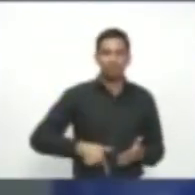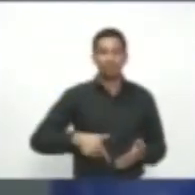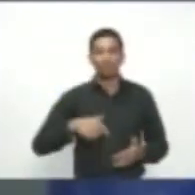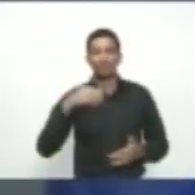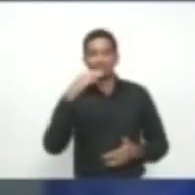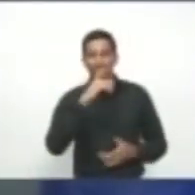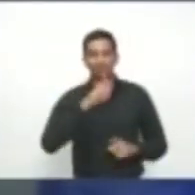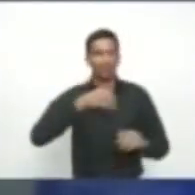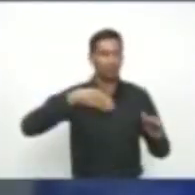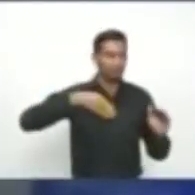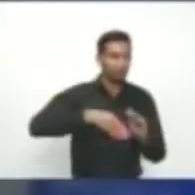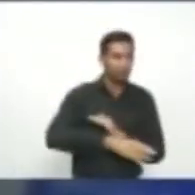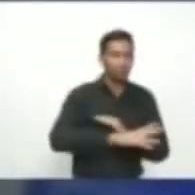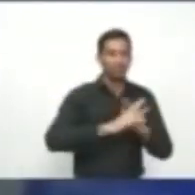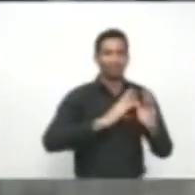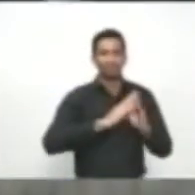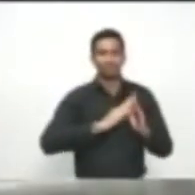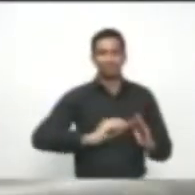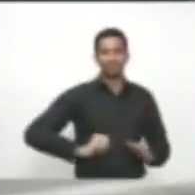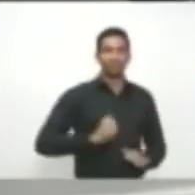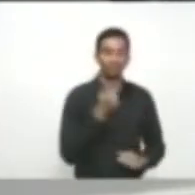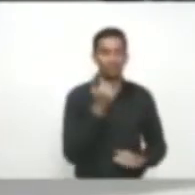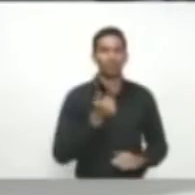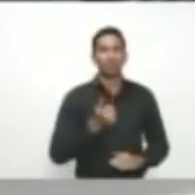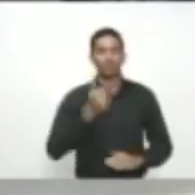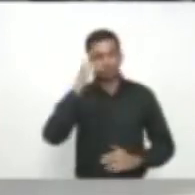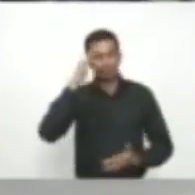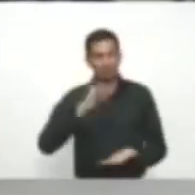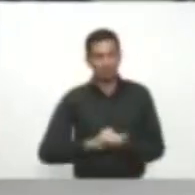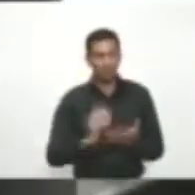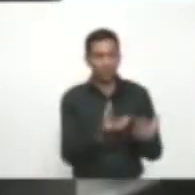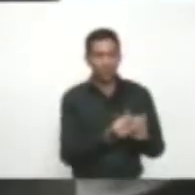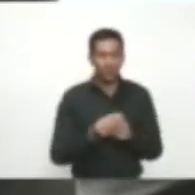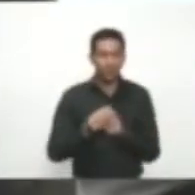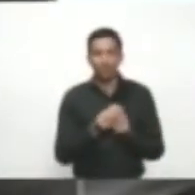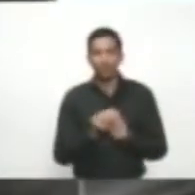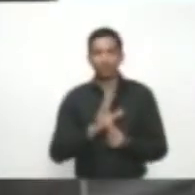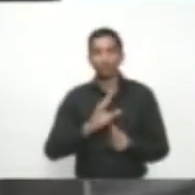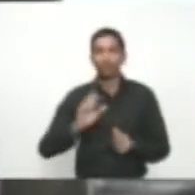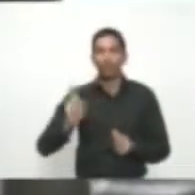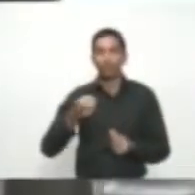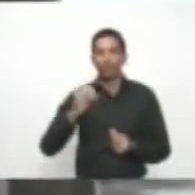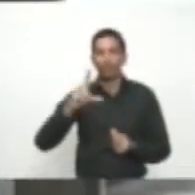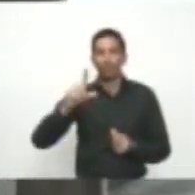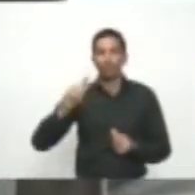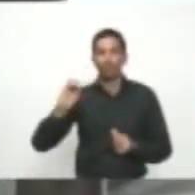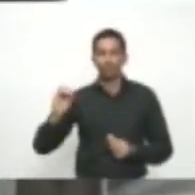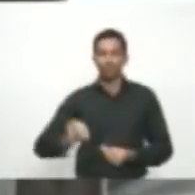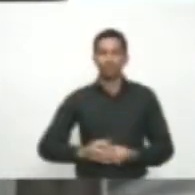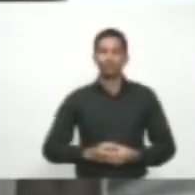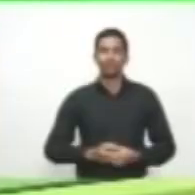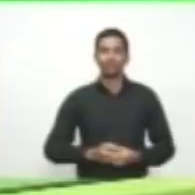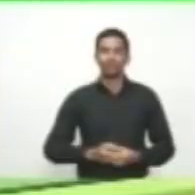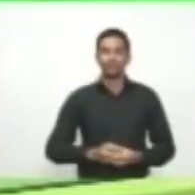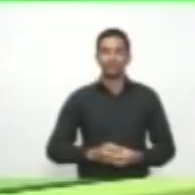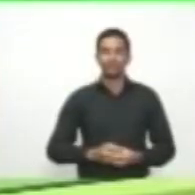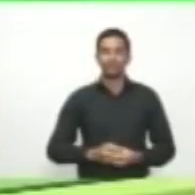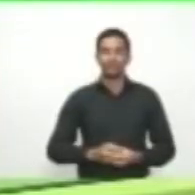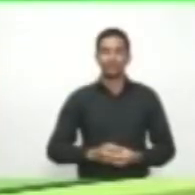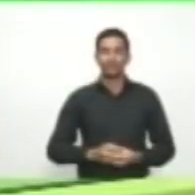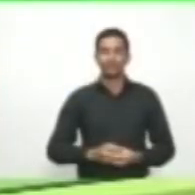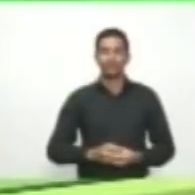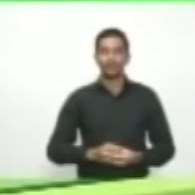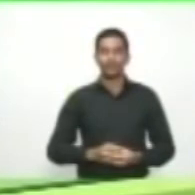violación de bien ajeno, y se intenta establecer si delinquen con el Clan del Golfo que desató hostigamientos contra la policía. Bien, en La